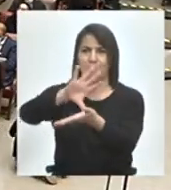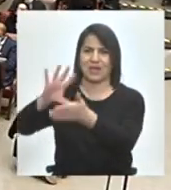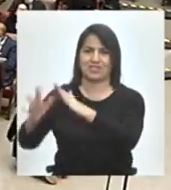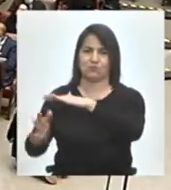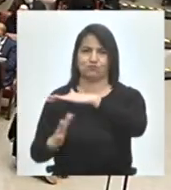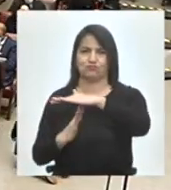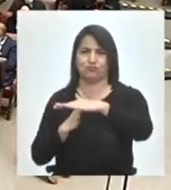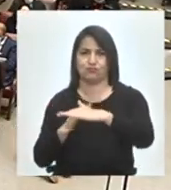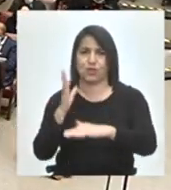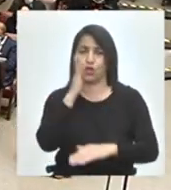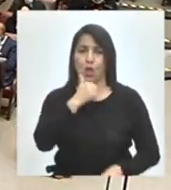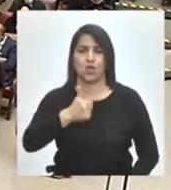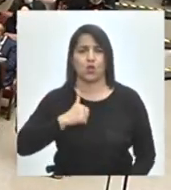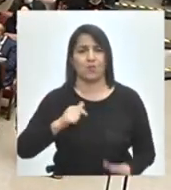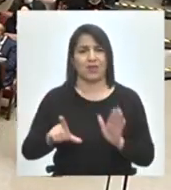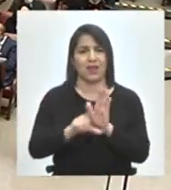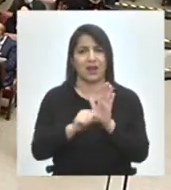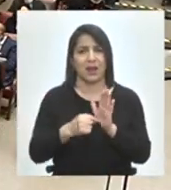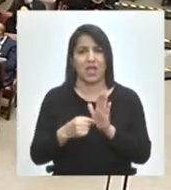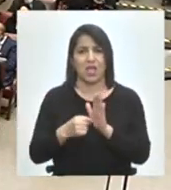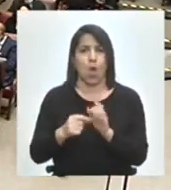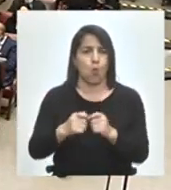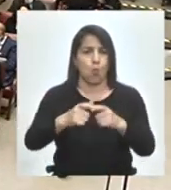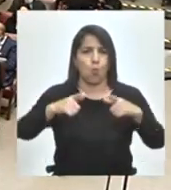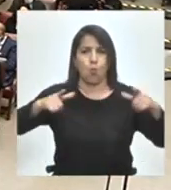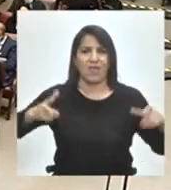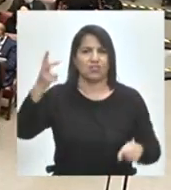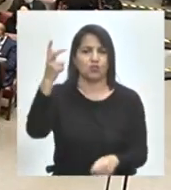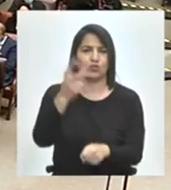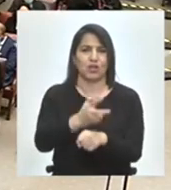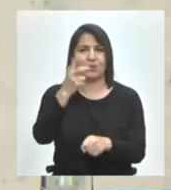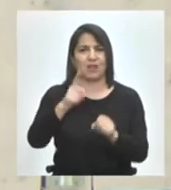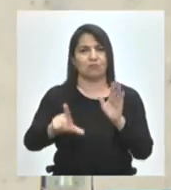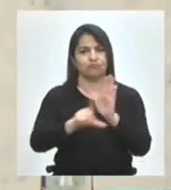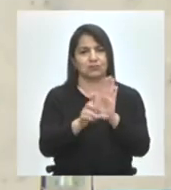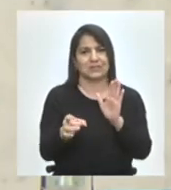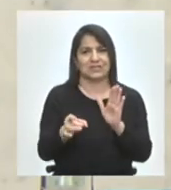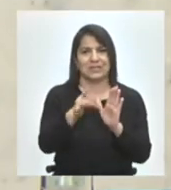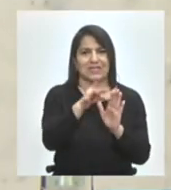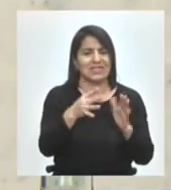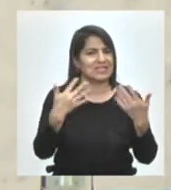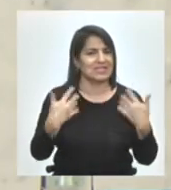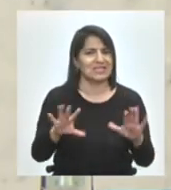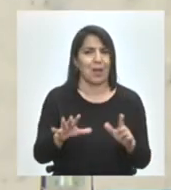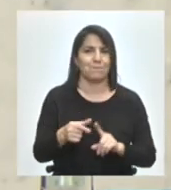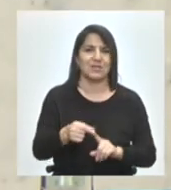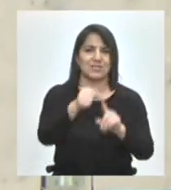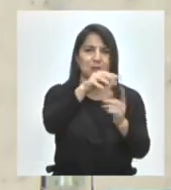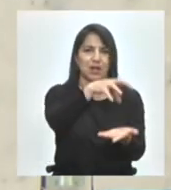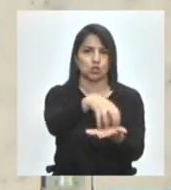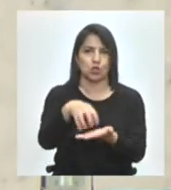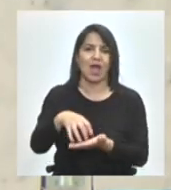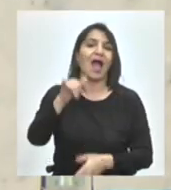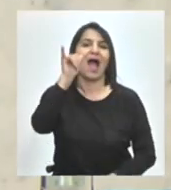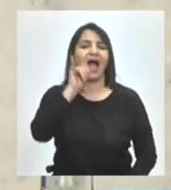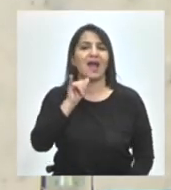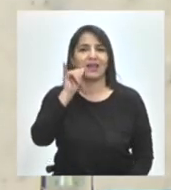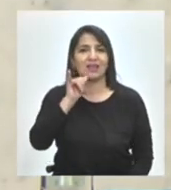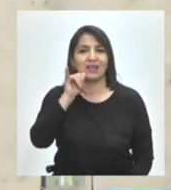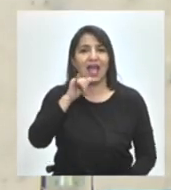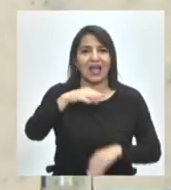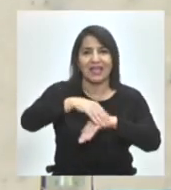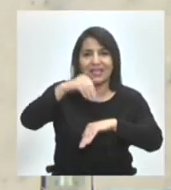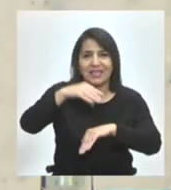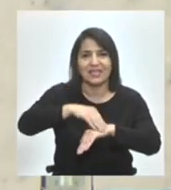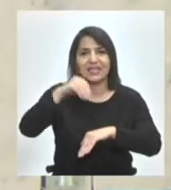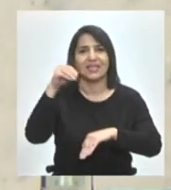el aumento de la criminalidad hace tiempo tiene sobrepasadas sus principales ciudades, como Arica, Iquique y